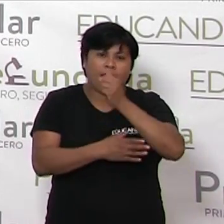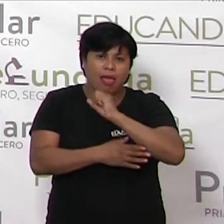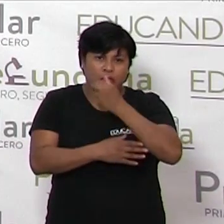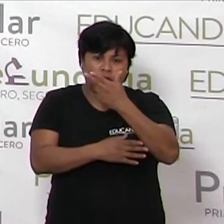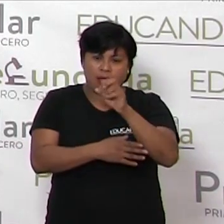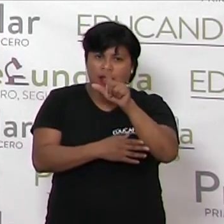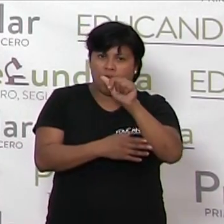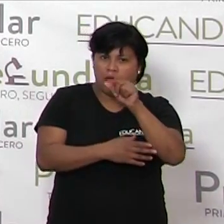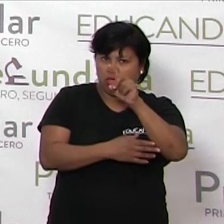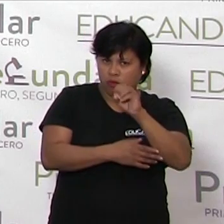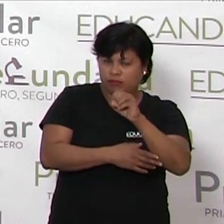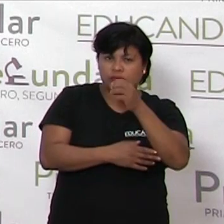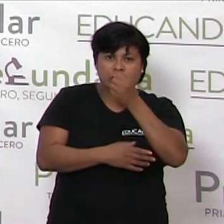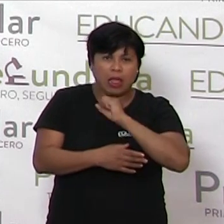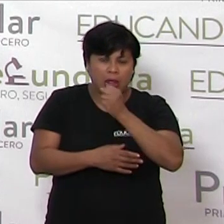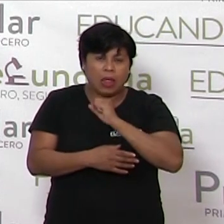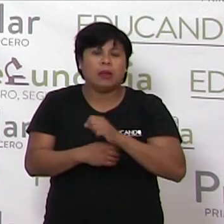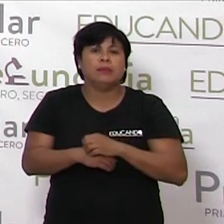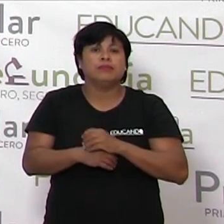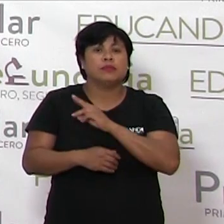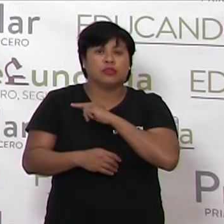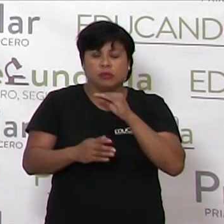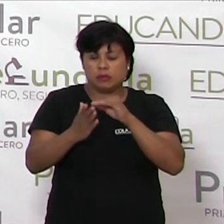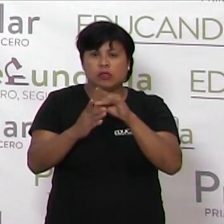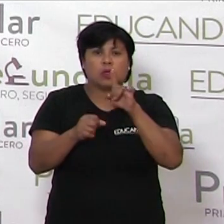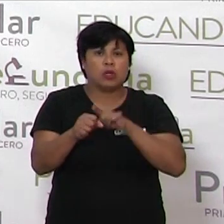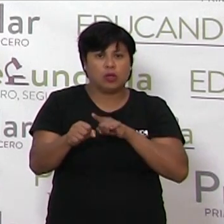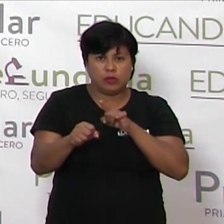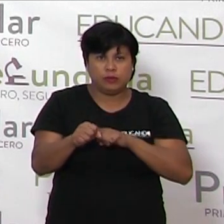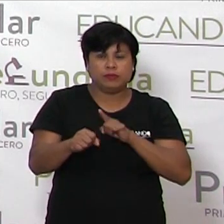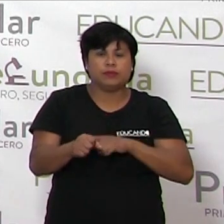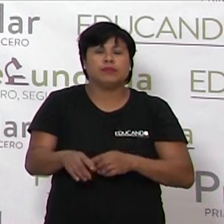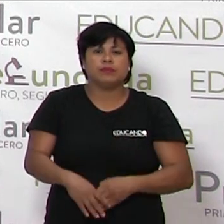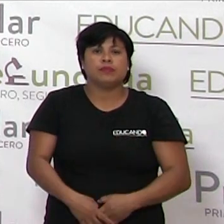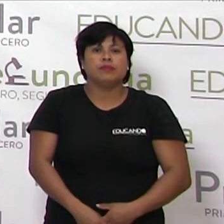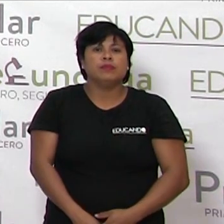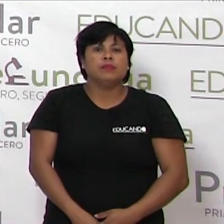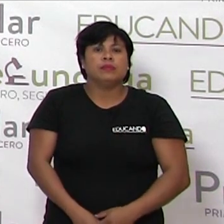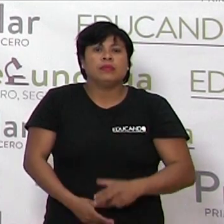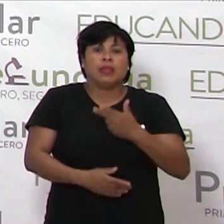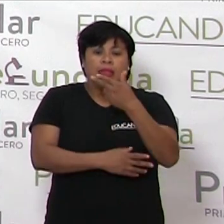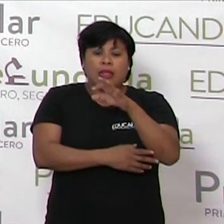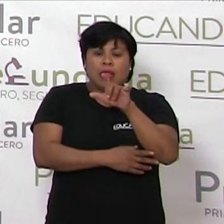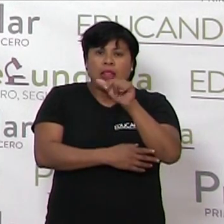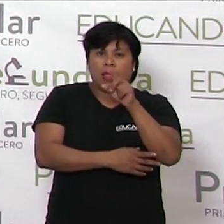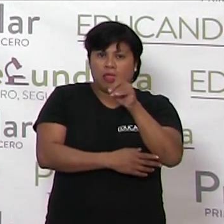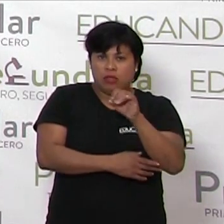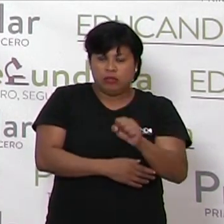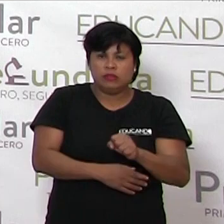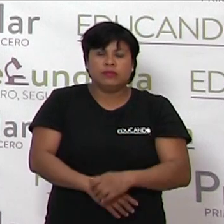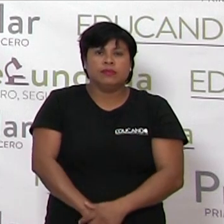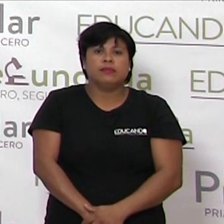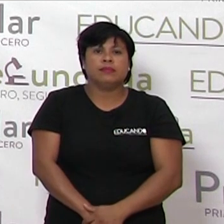lado, helados. Lo voy a poner con este color. A ver si... Helados.